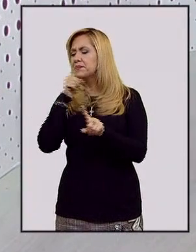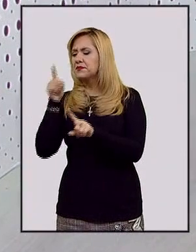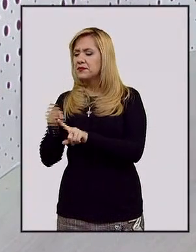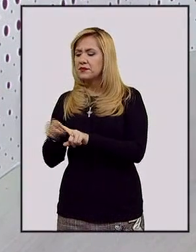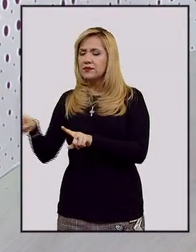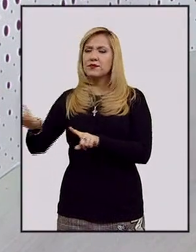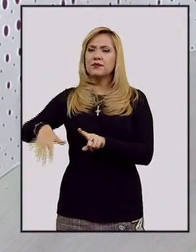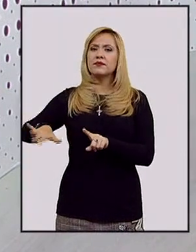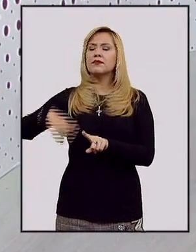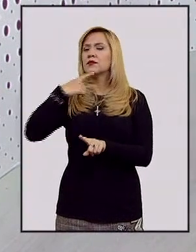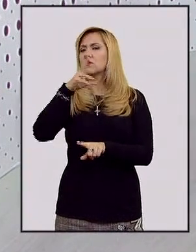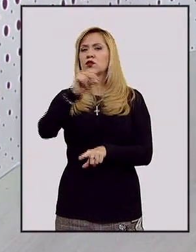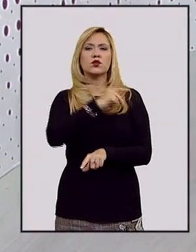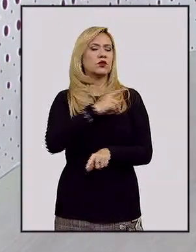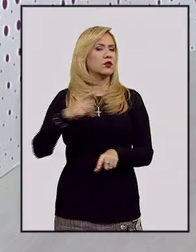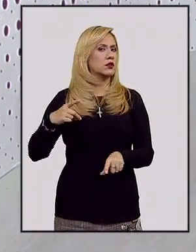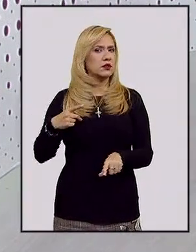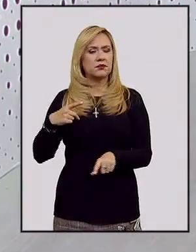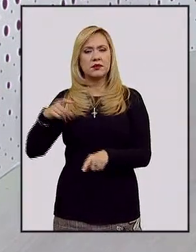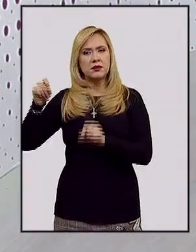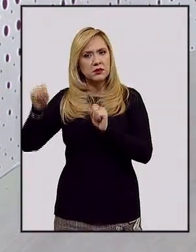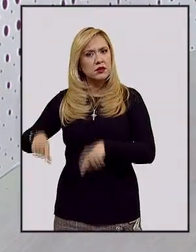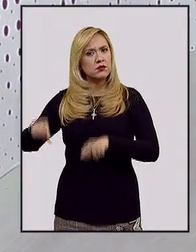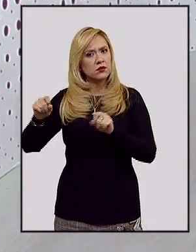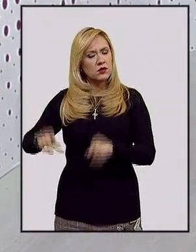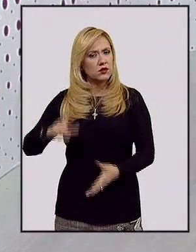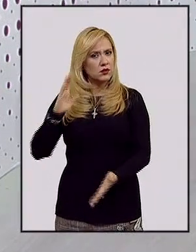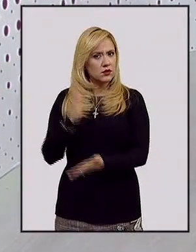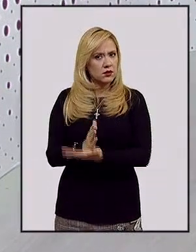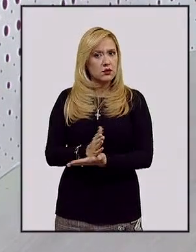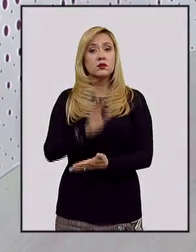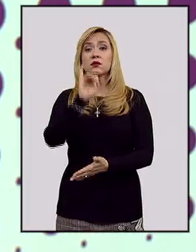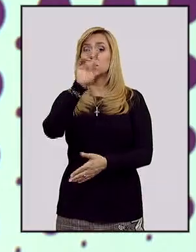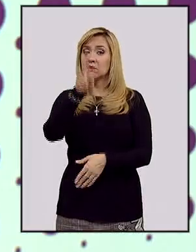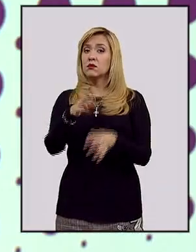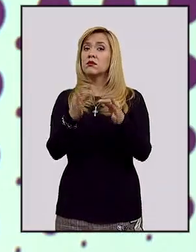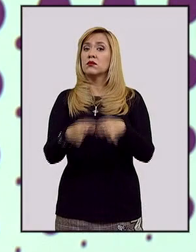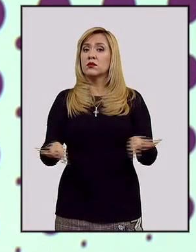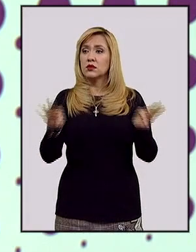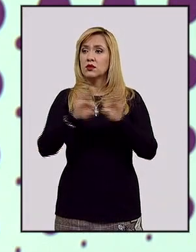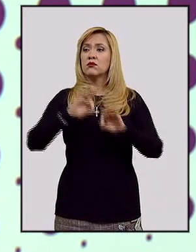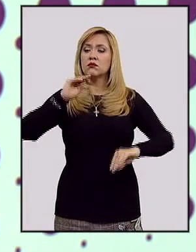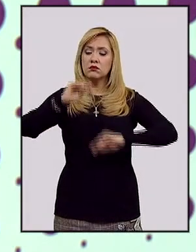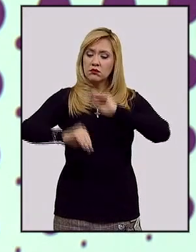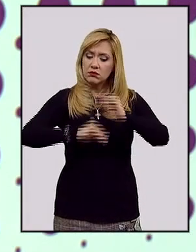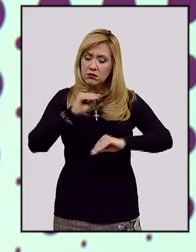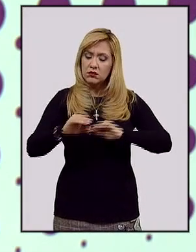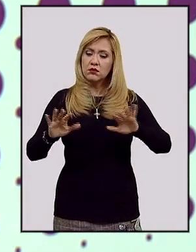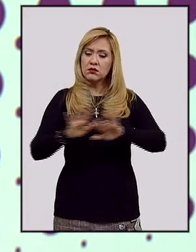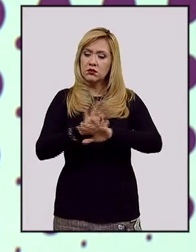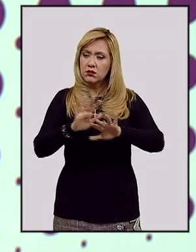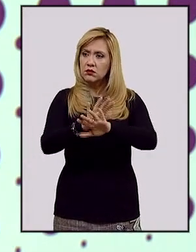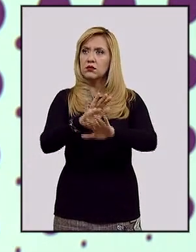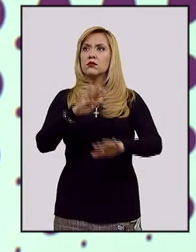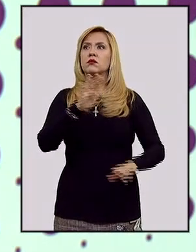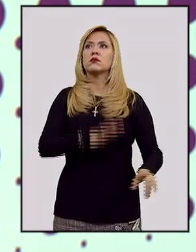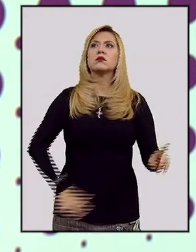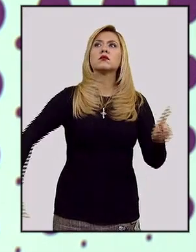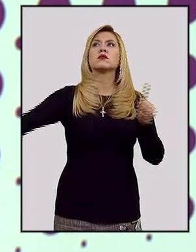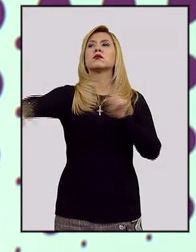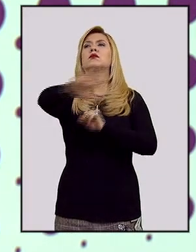de las medidas de no repetición, porque es fundamental el tema estructural. O sea, me parece que el